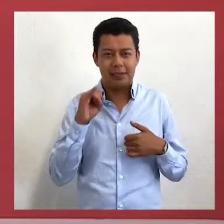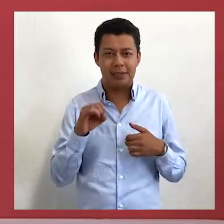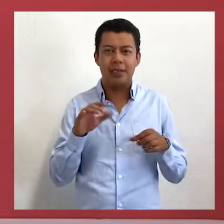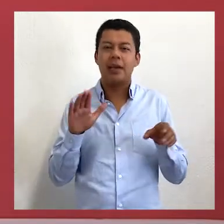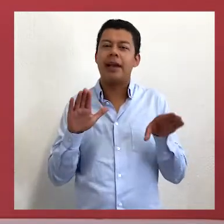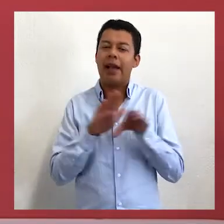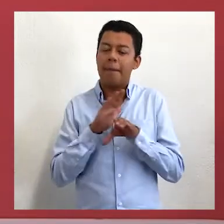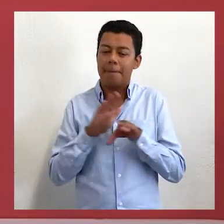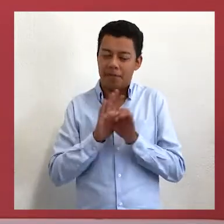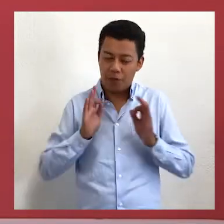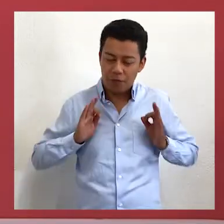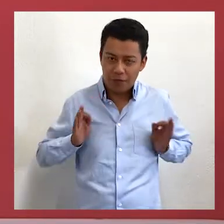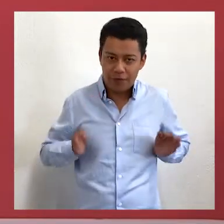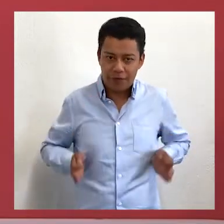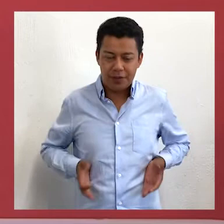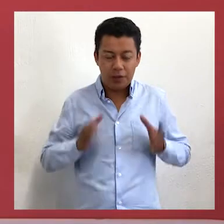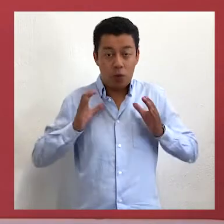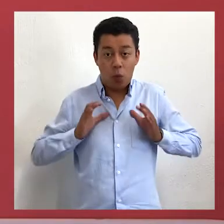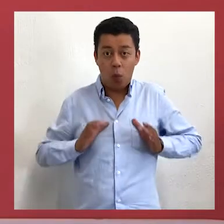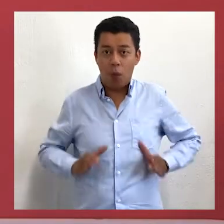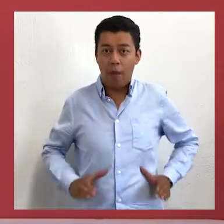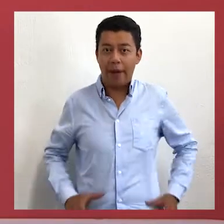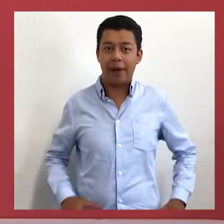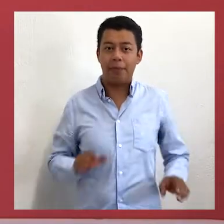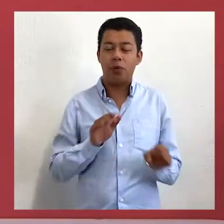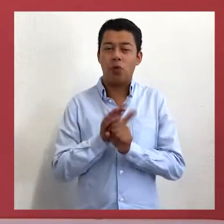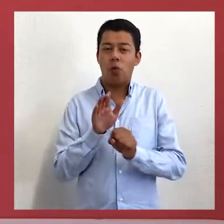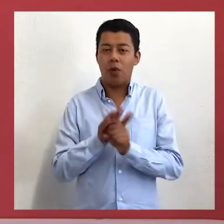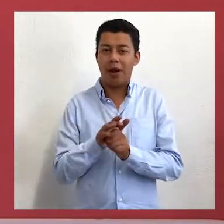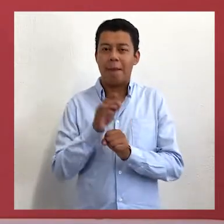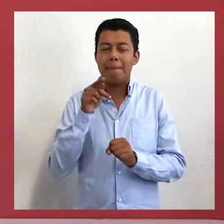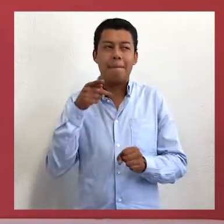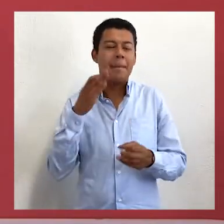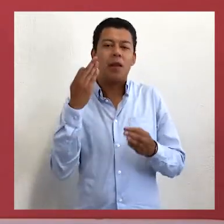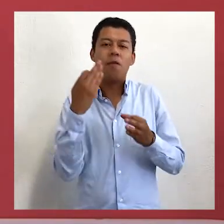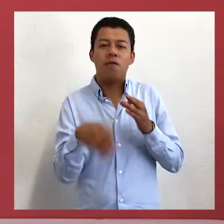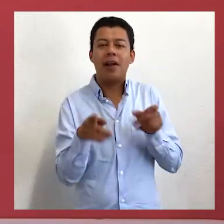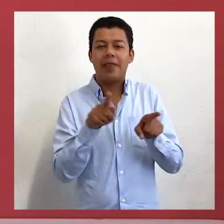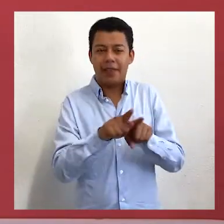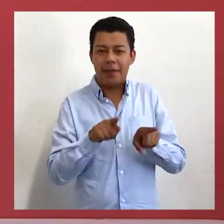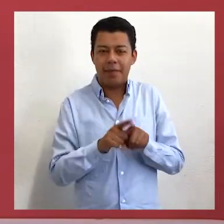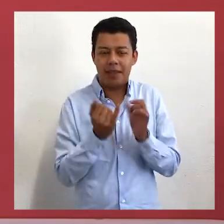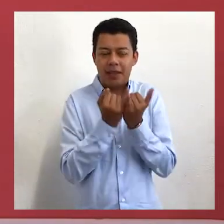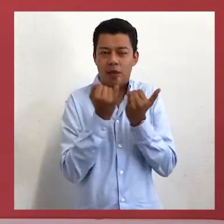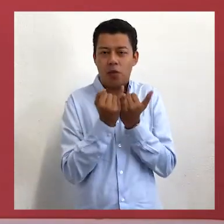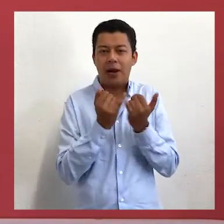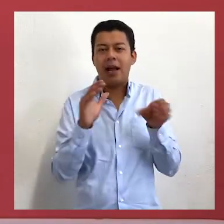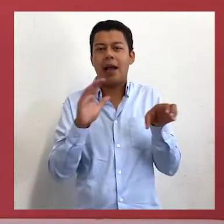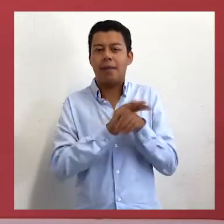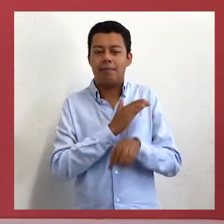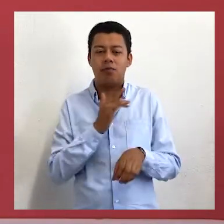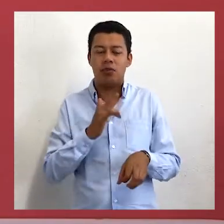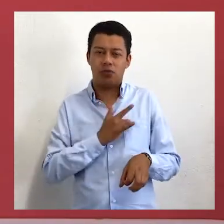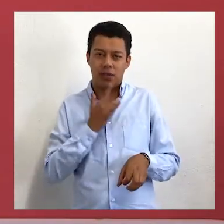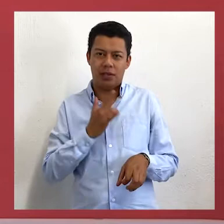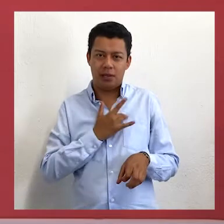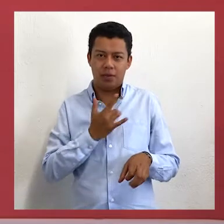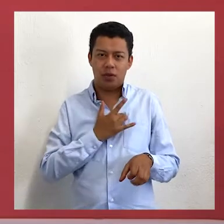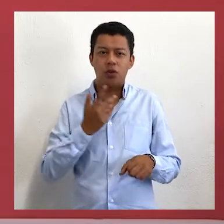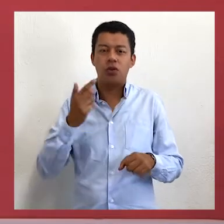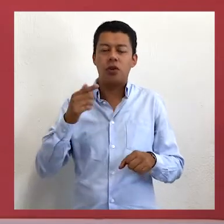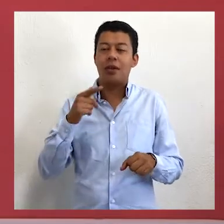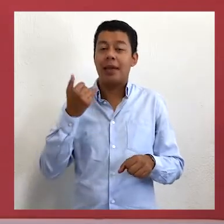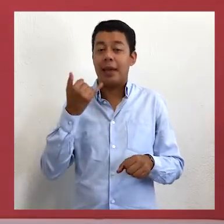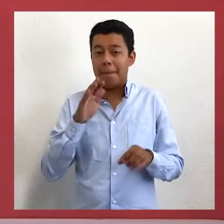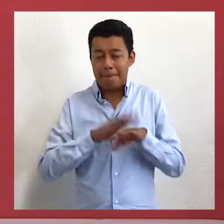adolescente, de esos cambios físicos que él va teniendo, pero no hablamos de la parte emocional, de la parte afectiva, de yo